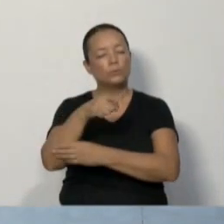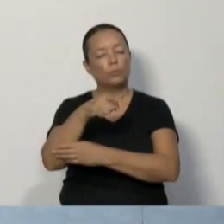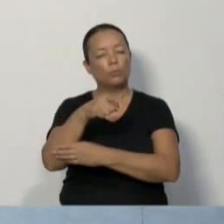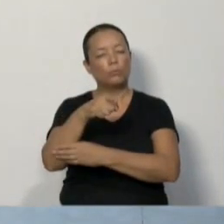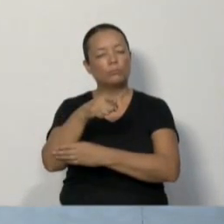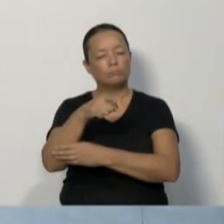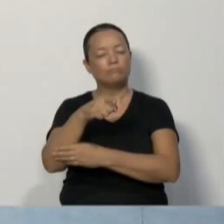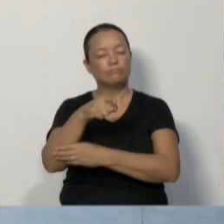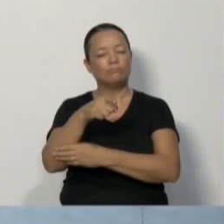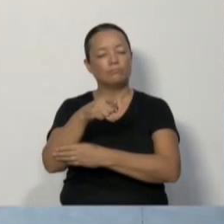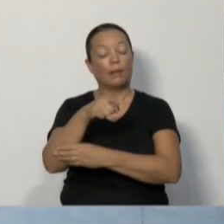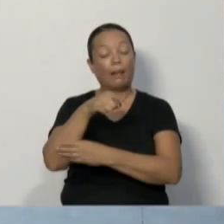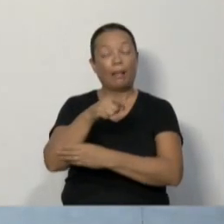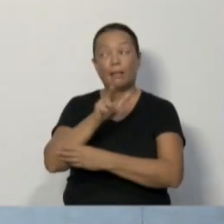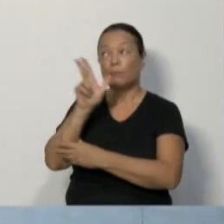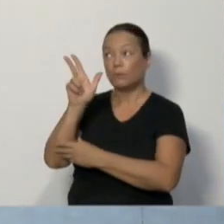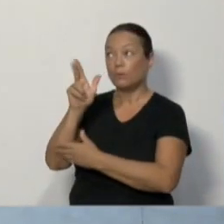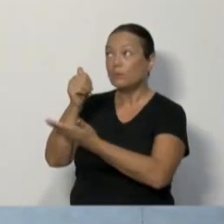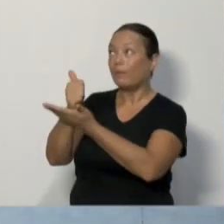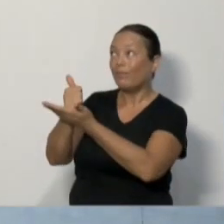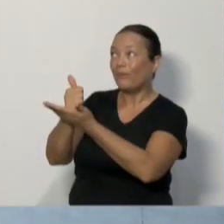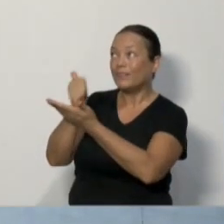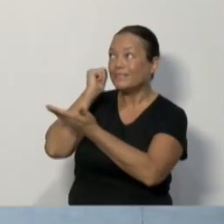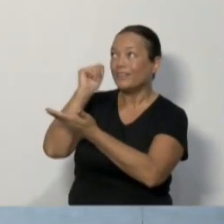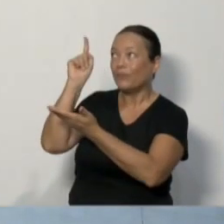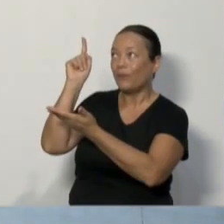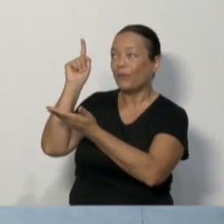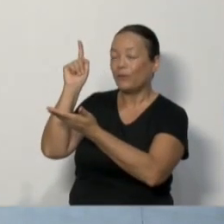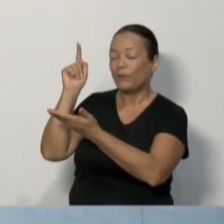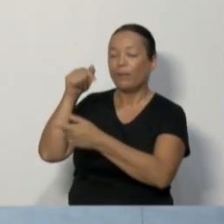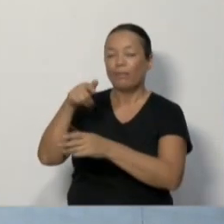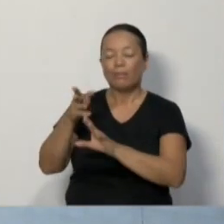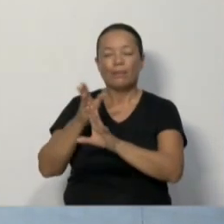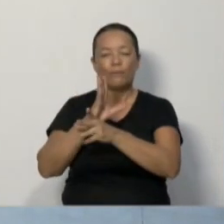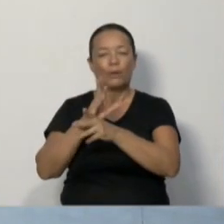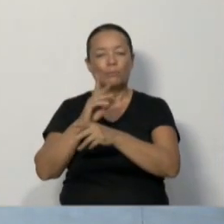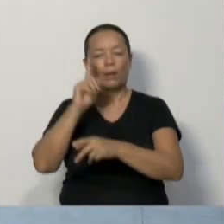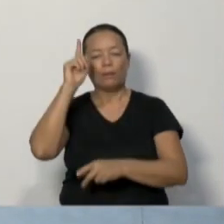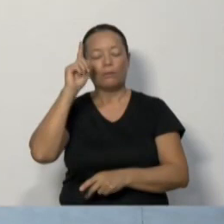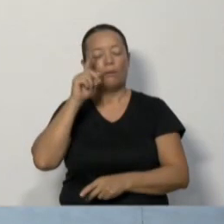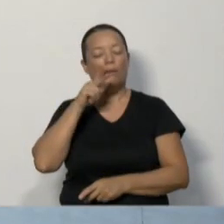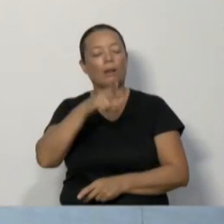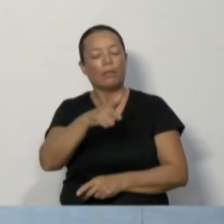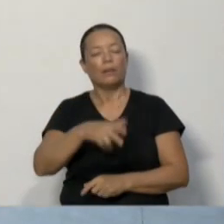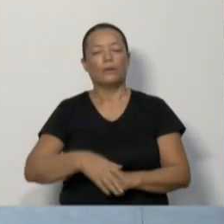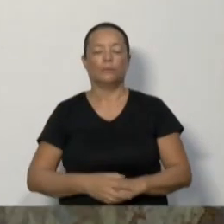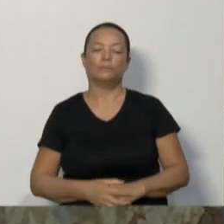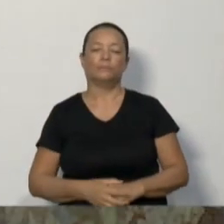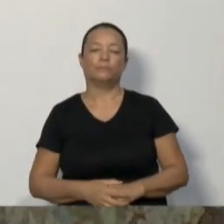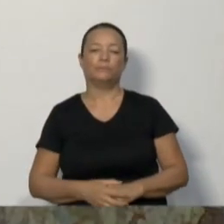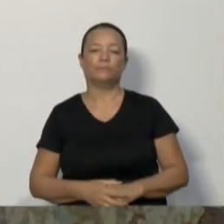dijo, él respondió, aquí estoy. Entonces Dios le siguió